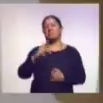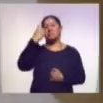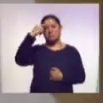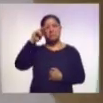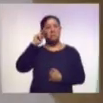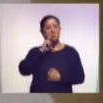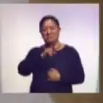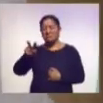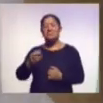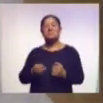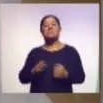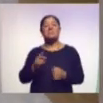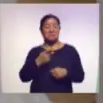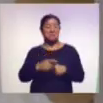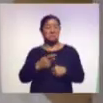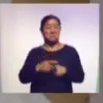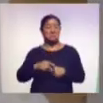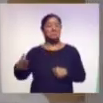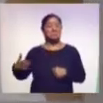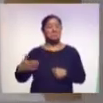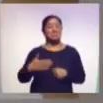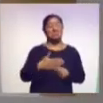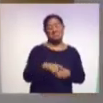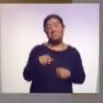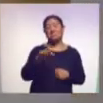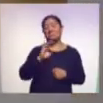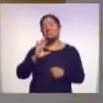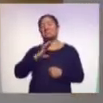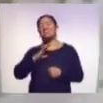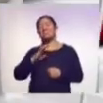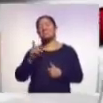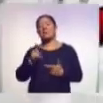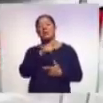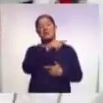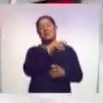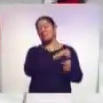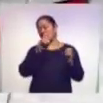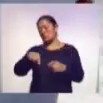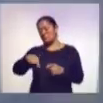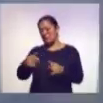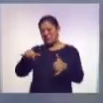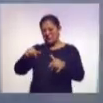a la fauna y las alteraciones que podrían presentarse a causa de los químicos que se filtraron.